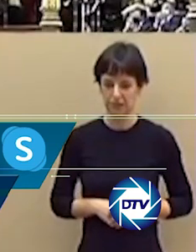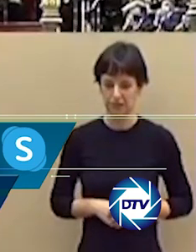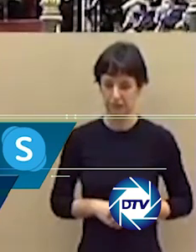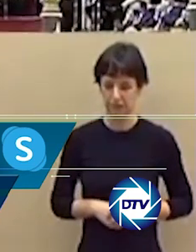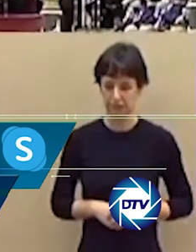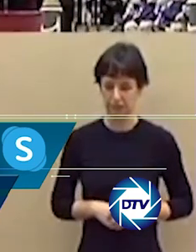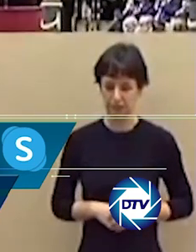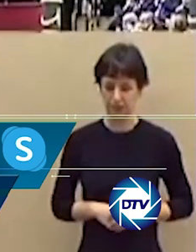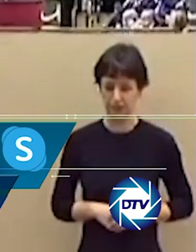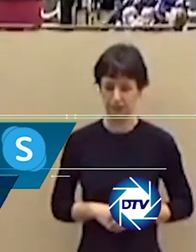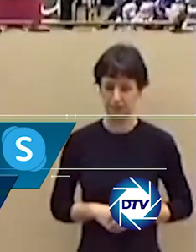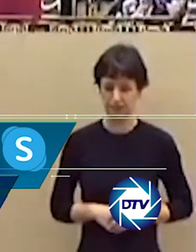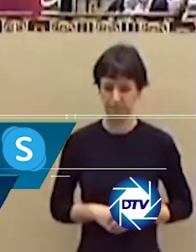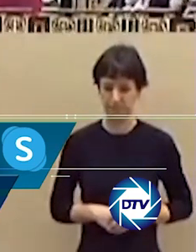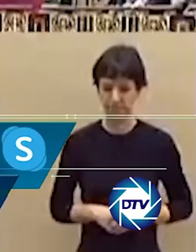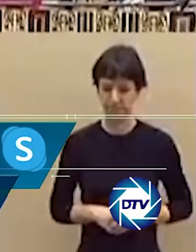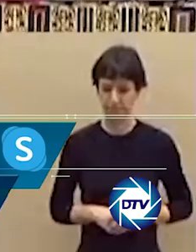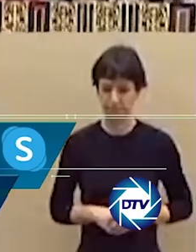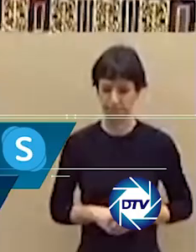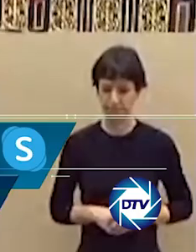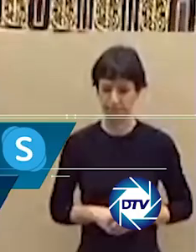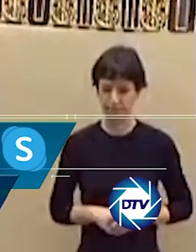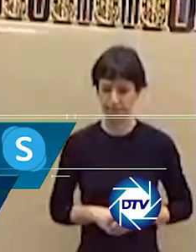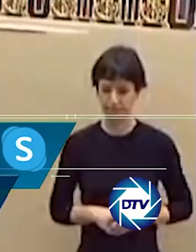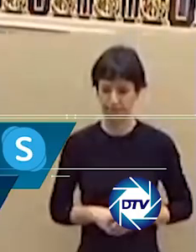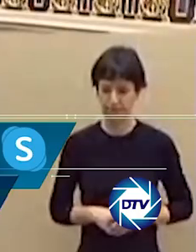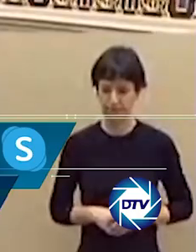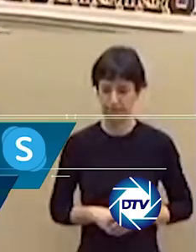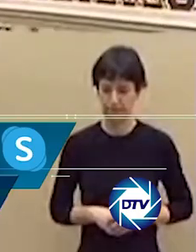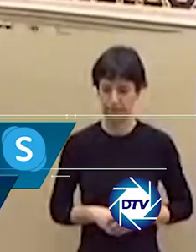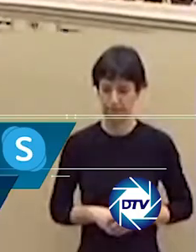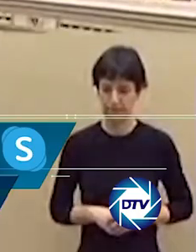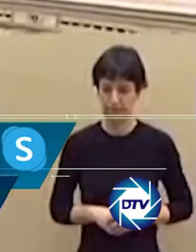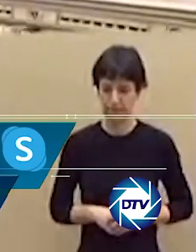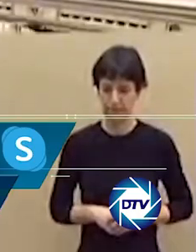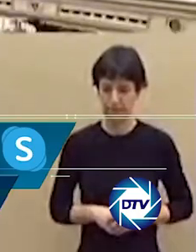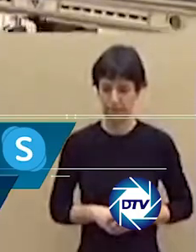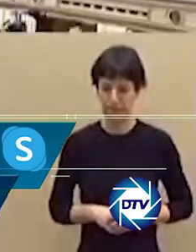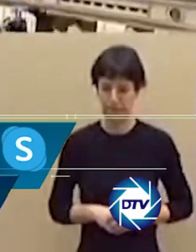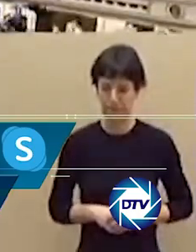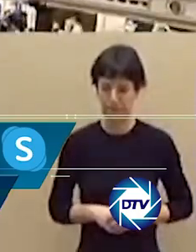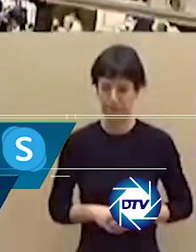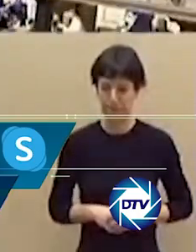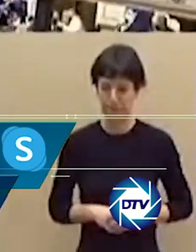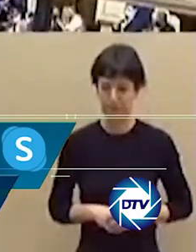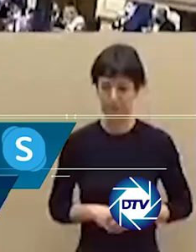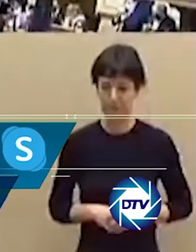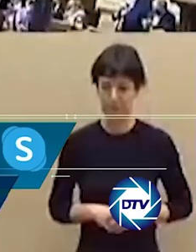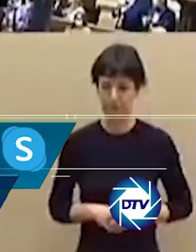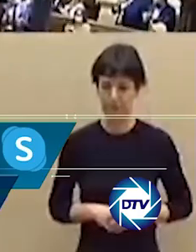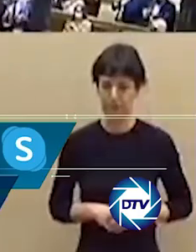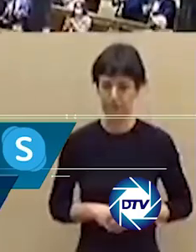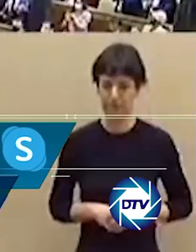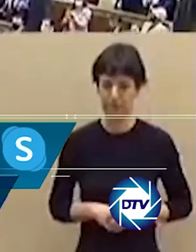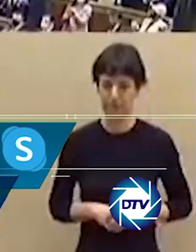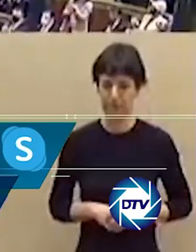discurso, estaba buscando un guiño a España. No creo que haber hecho la referencia a Guernica sea un ejemplo de precisión exacta a lo